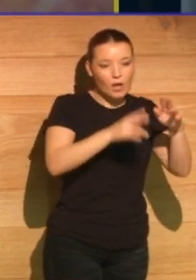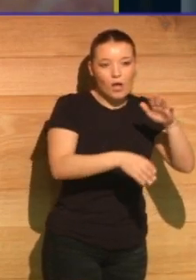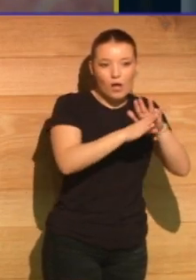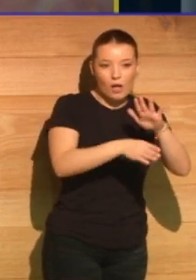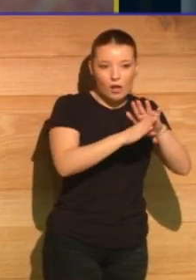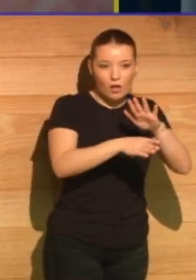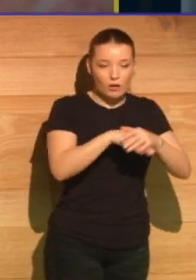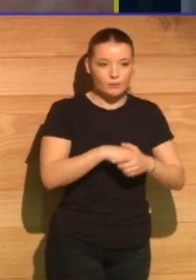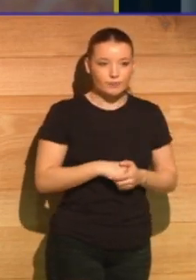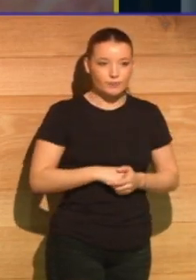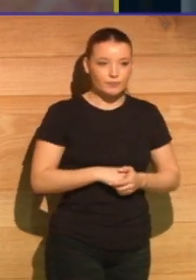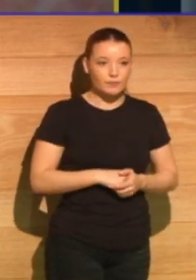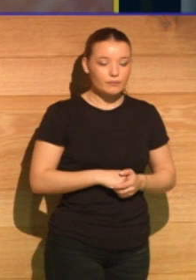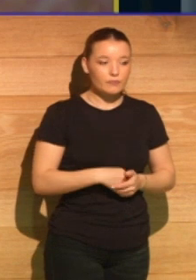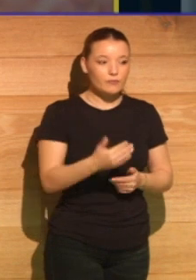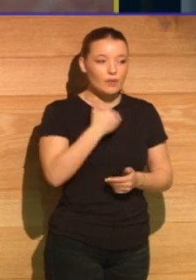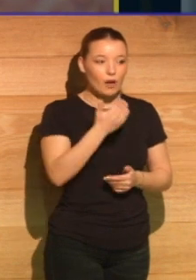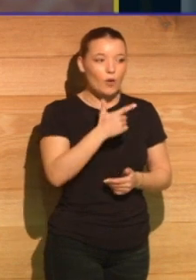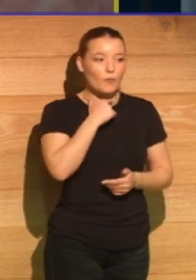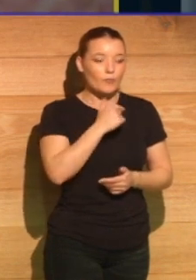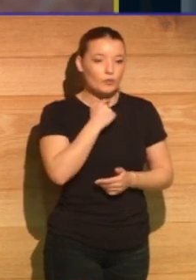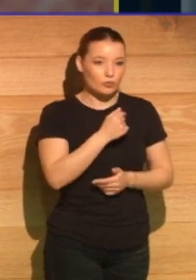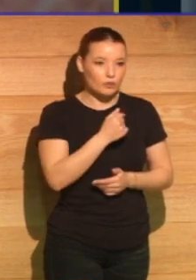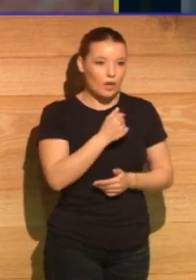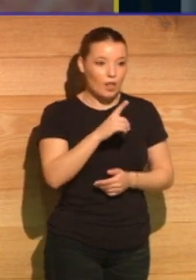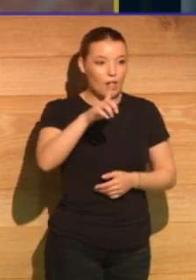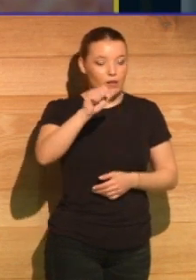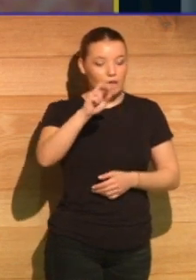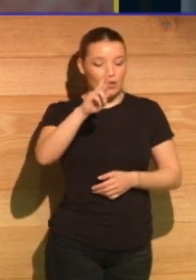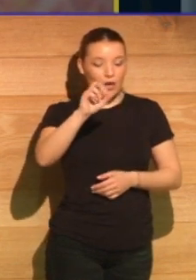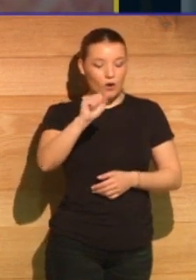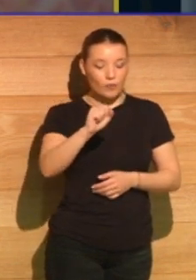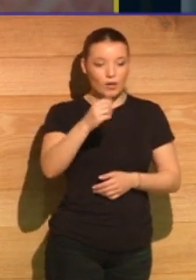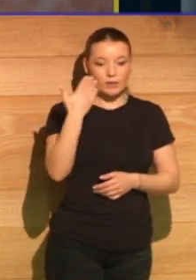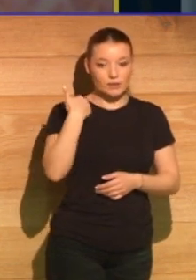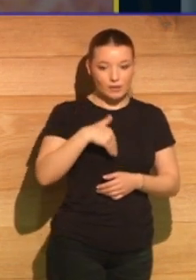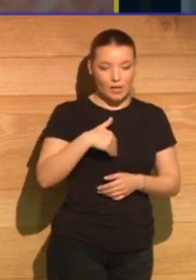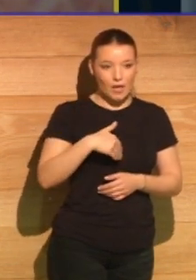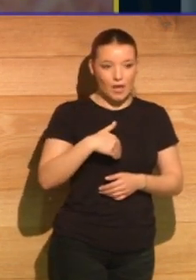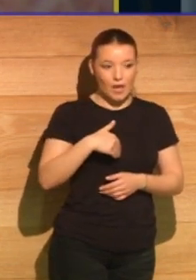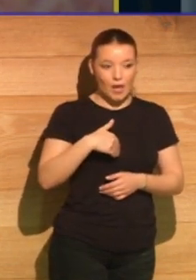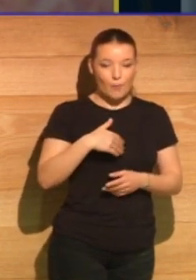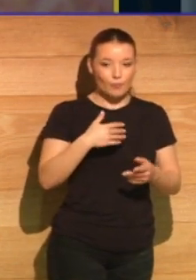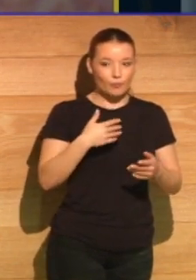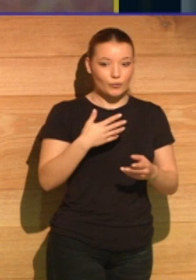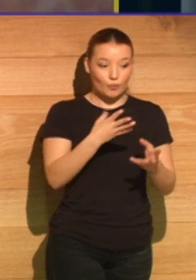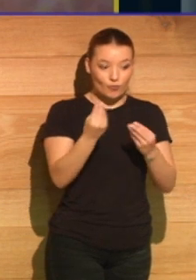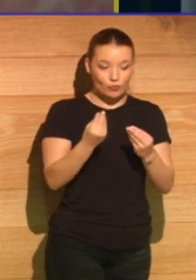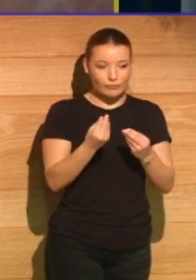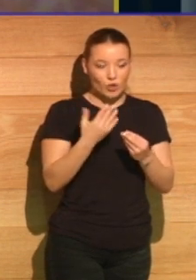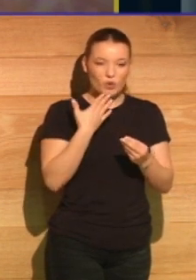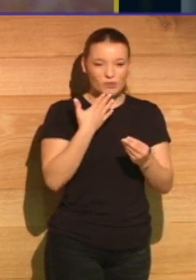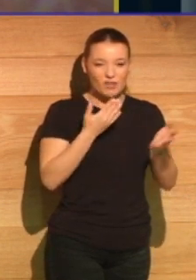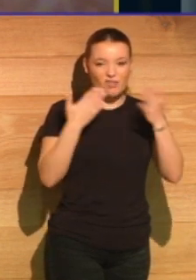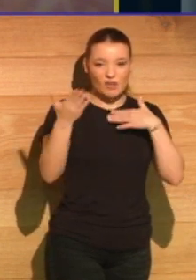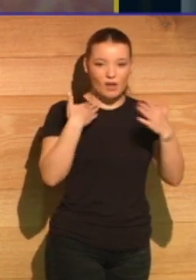mucho que ha hecho Laura es que muchos de ellos habla directamente, es un diálogo con ellas.